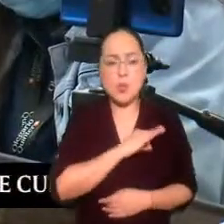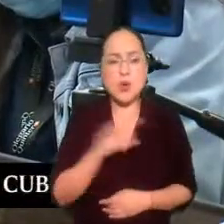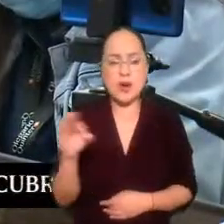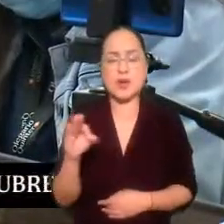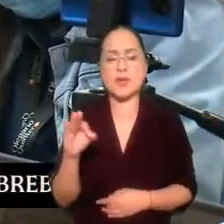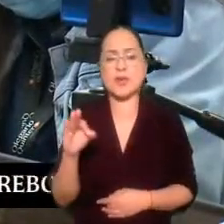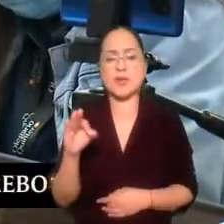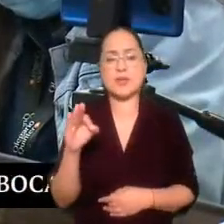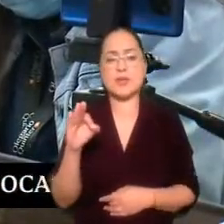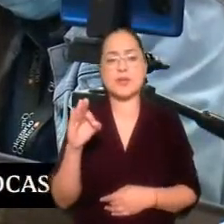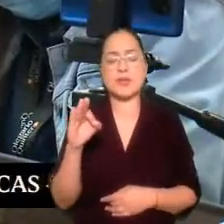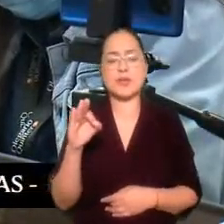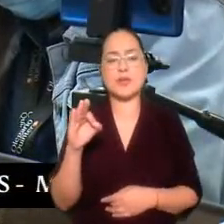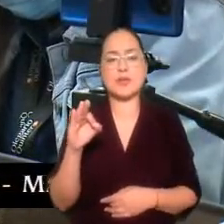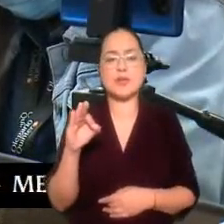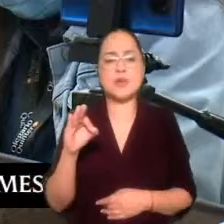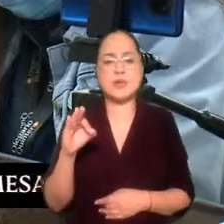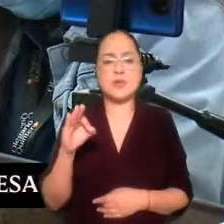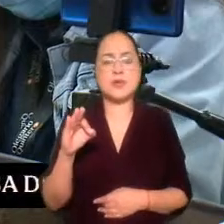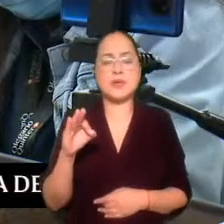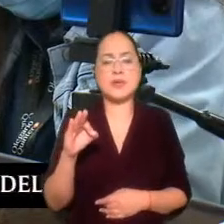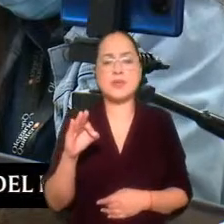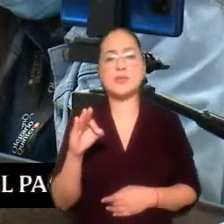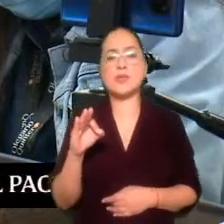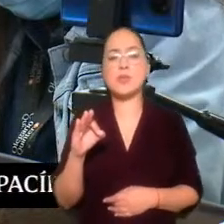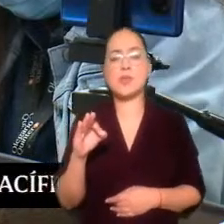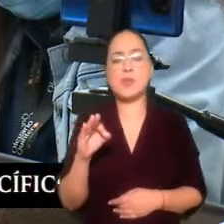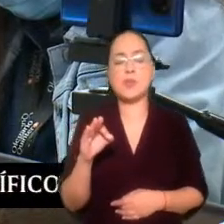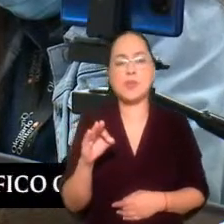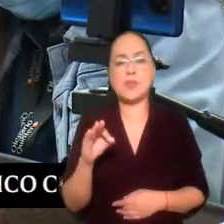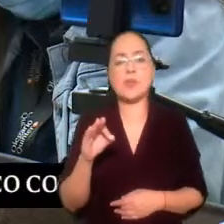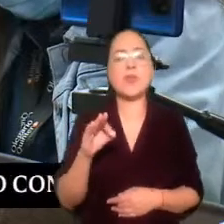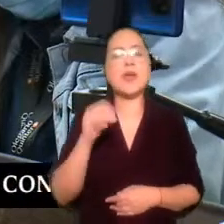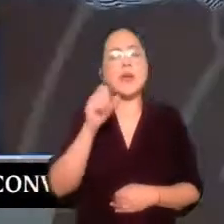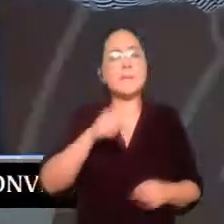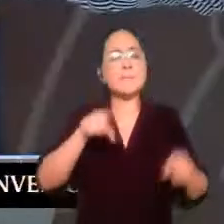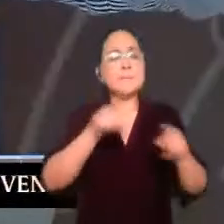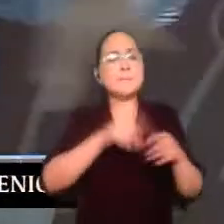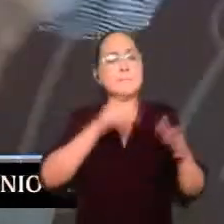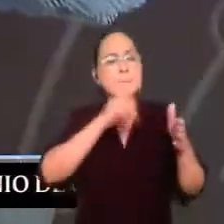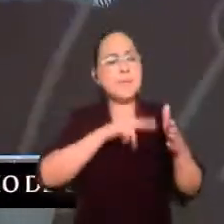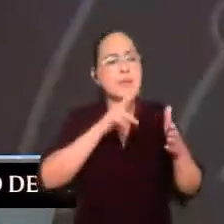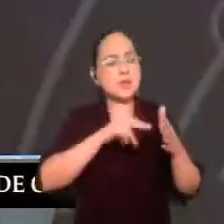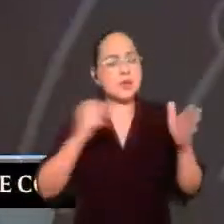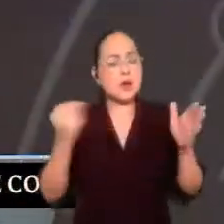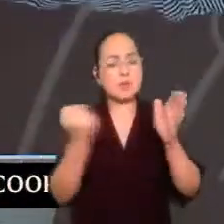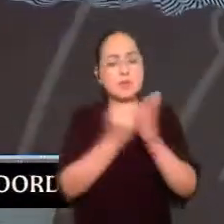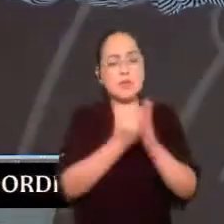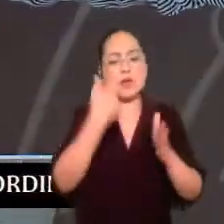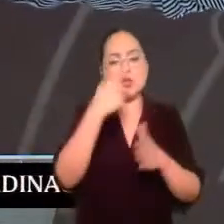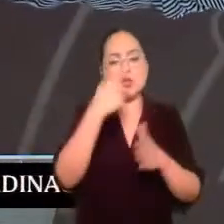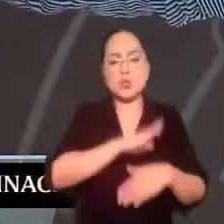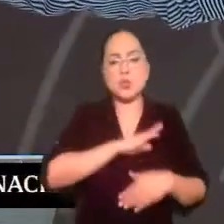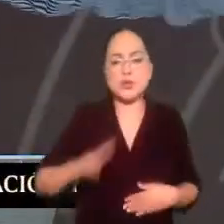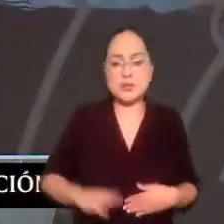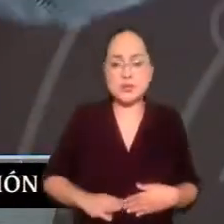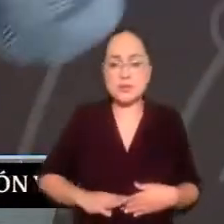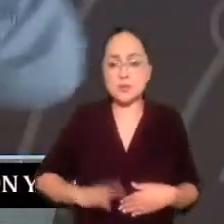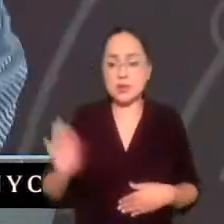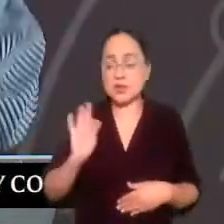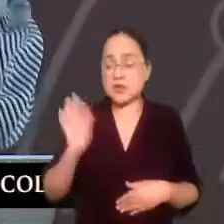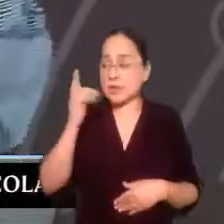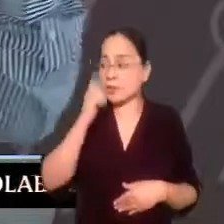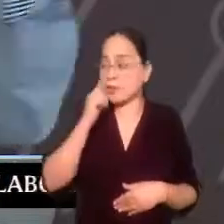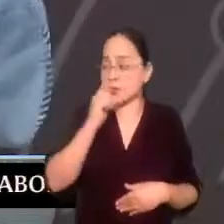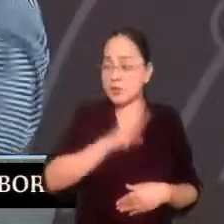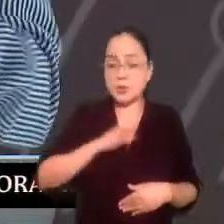¿cómo se llama eso? Balizamiento. El balizado del municipio. Porque si lo operan los policías municipales,